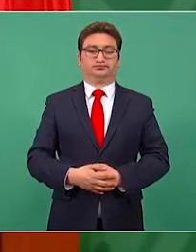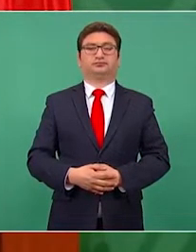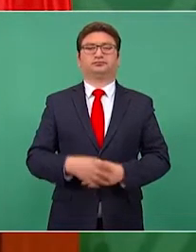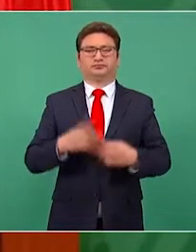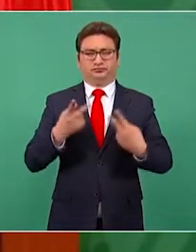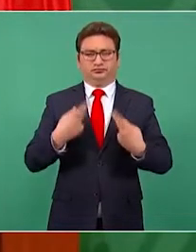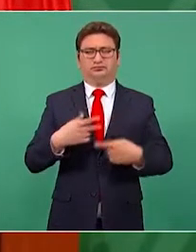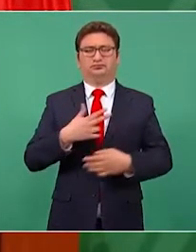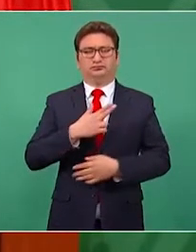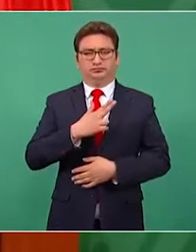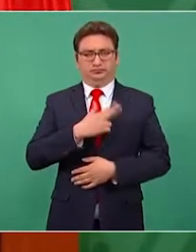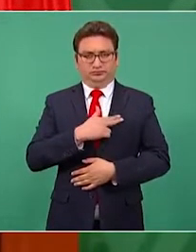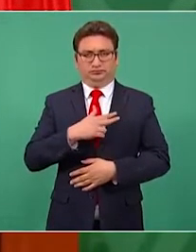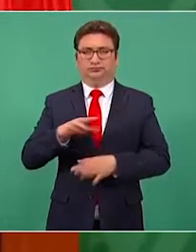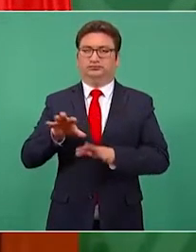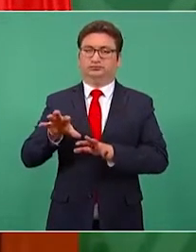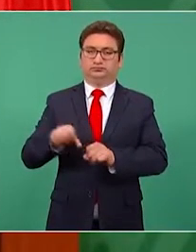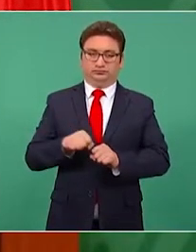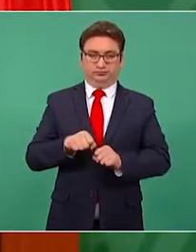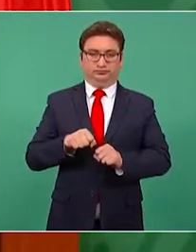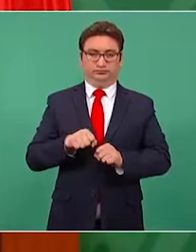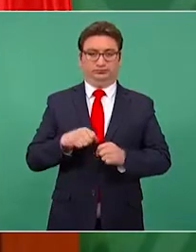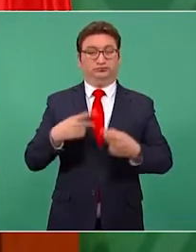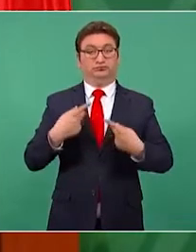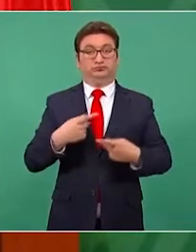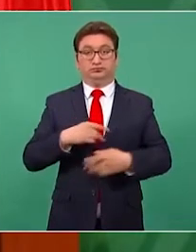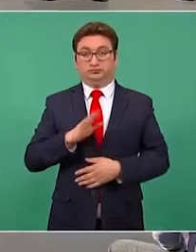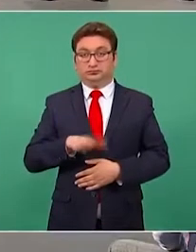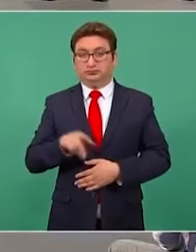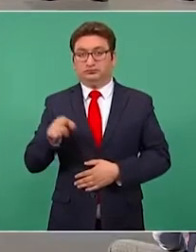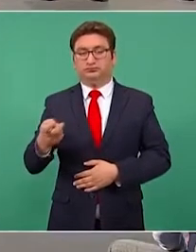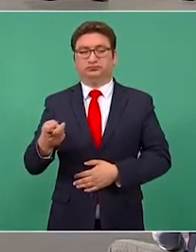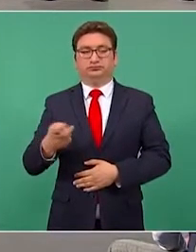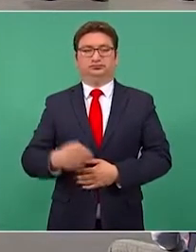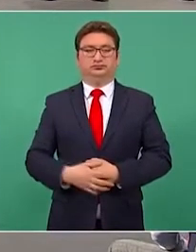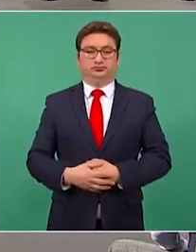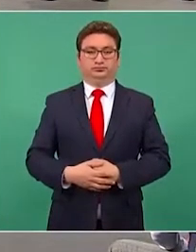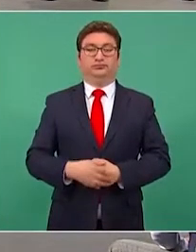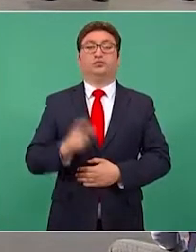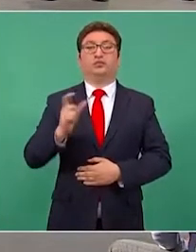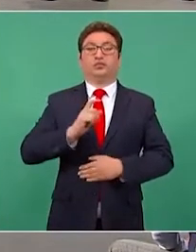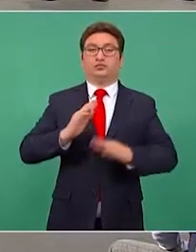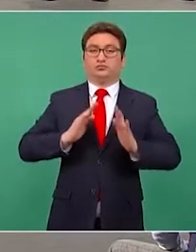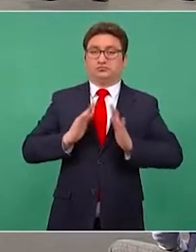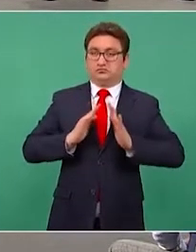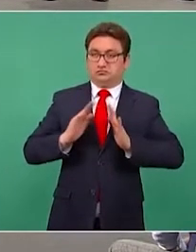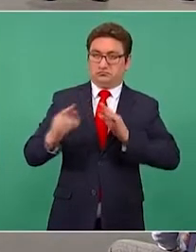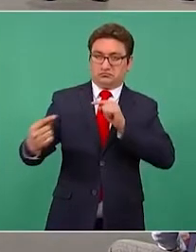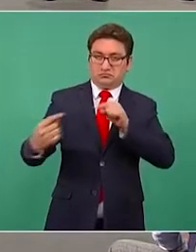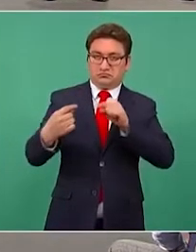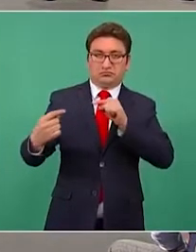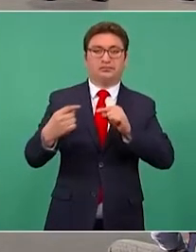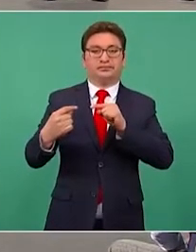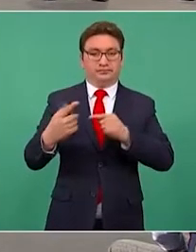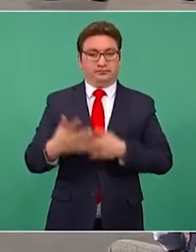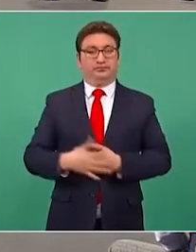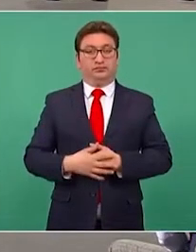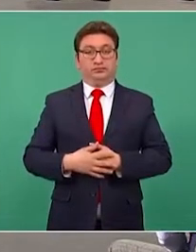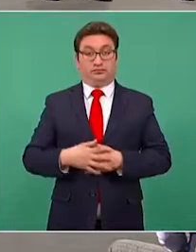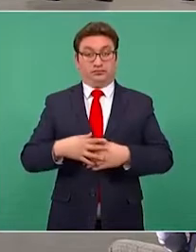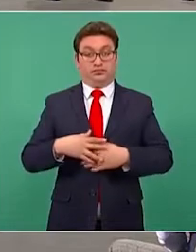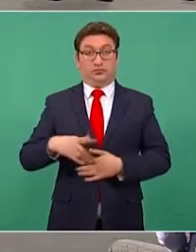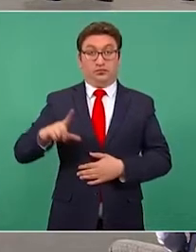Heridos y detenidos, estos fallecidos en enfrentamientos con fuerzas armadas. No somos